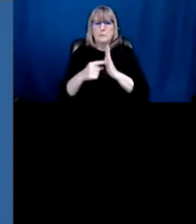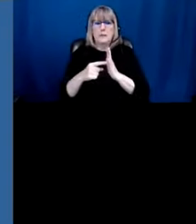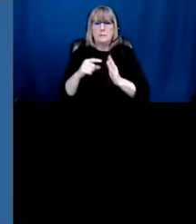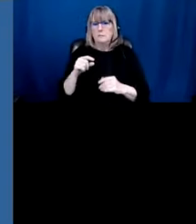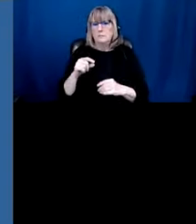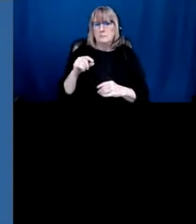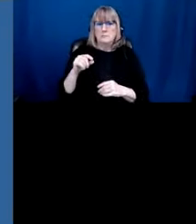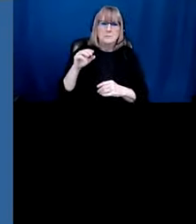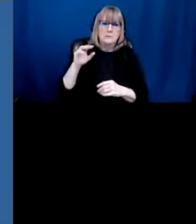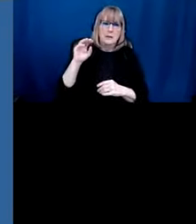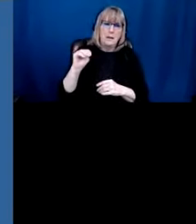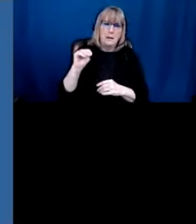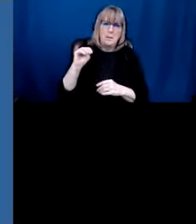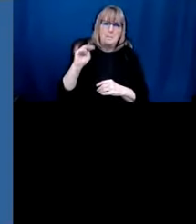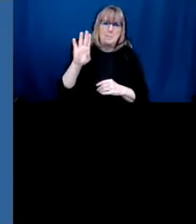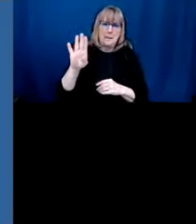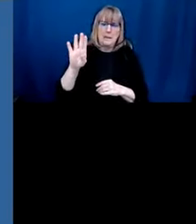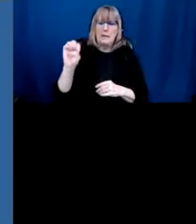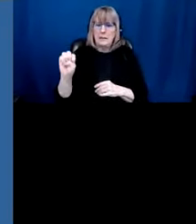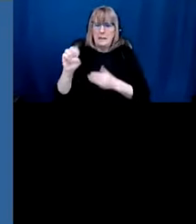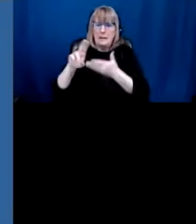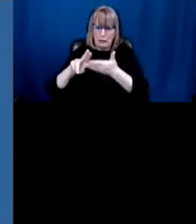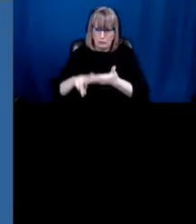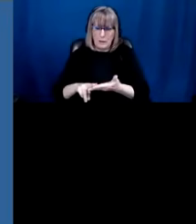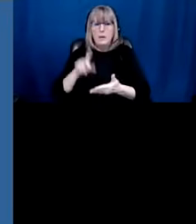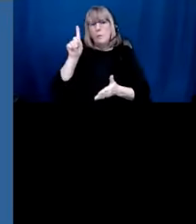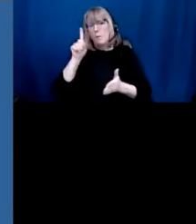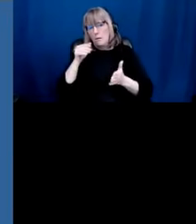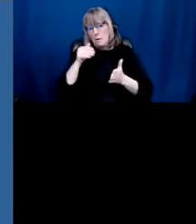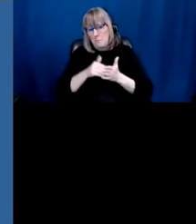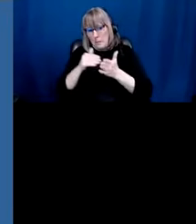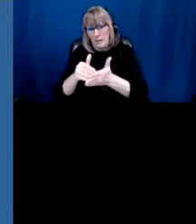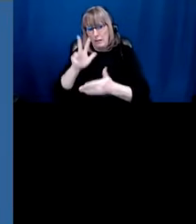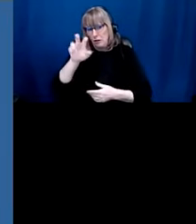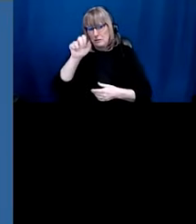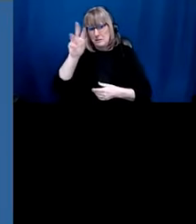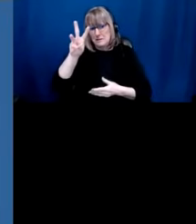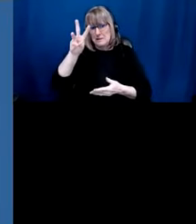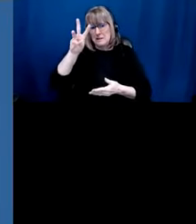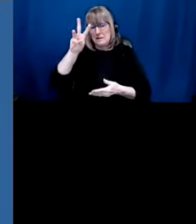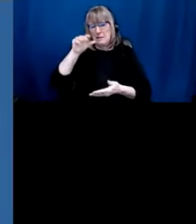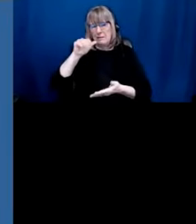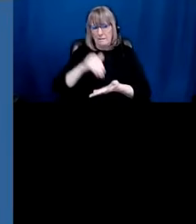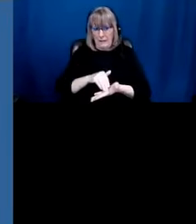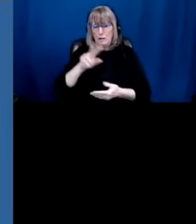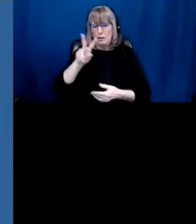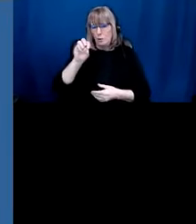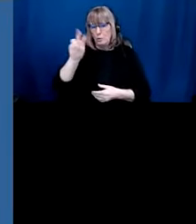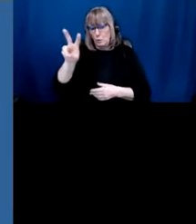Sin embargo, está claro a partir de estos datos que podemos hacerlo mejor.